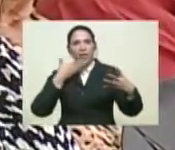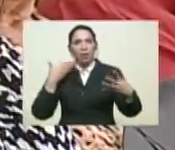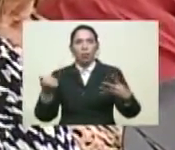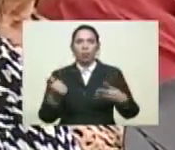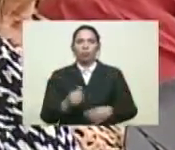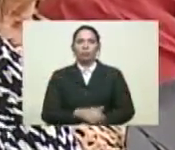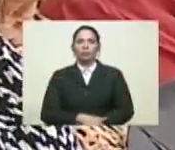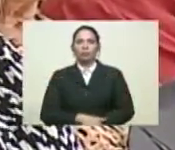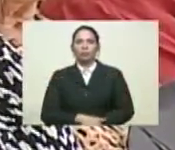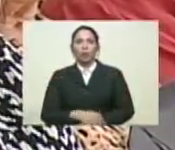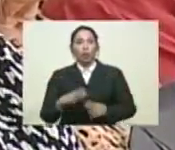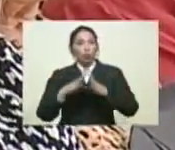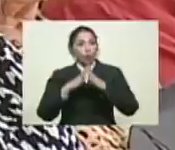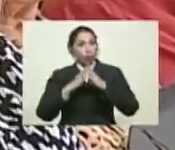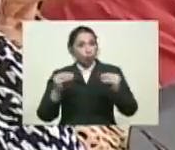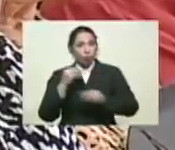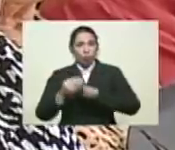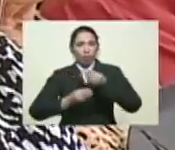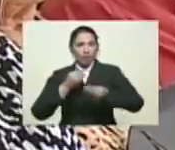todo lo que hacemos hacerlo mejor,